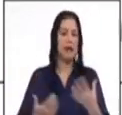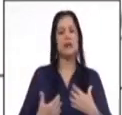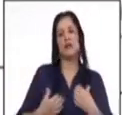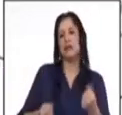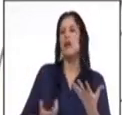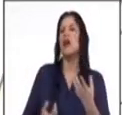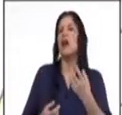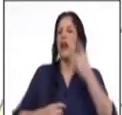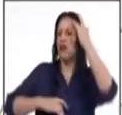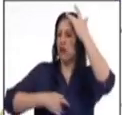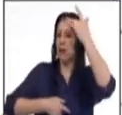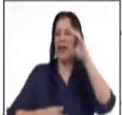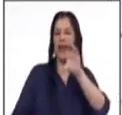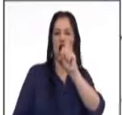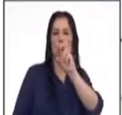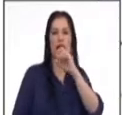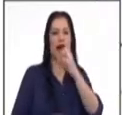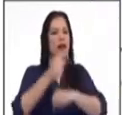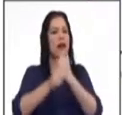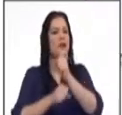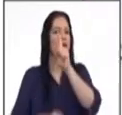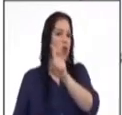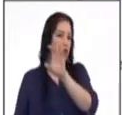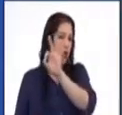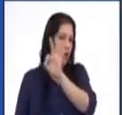del cólera en 1991?